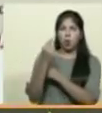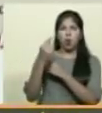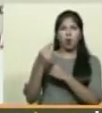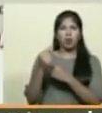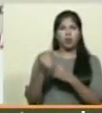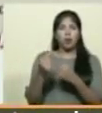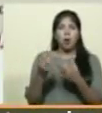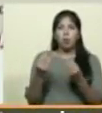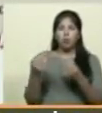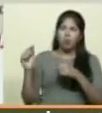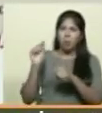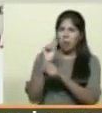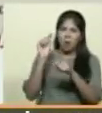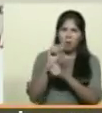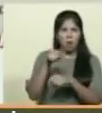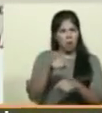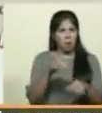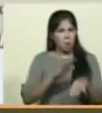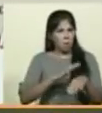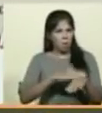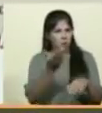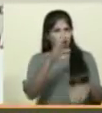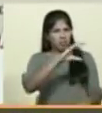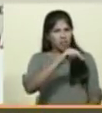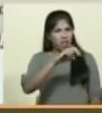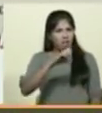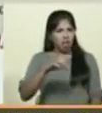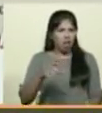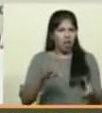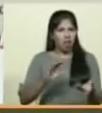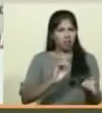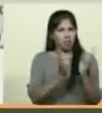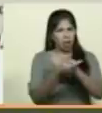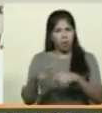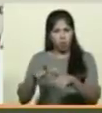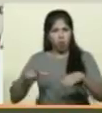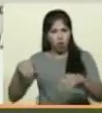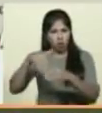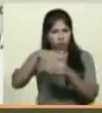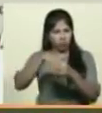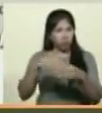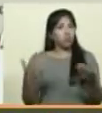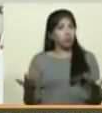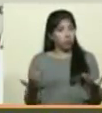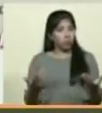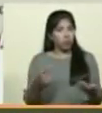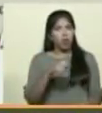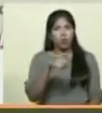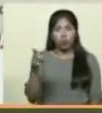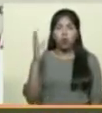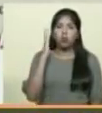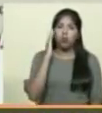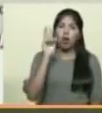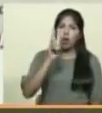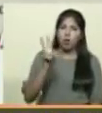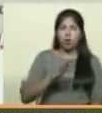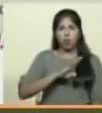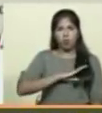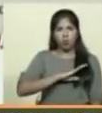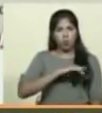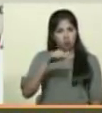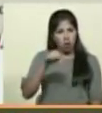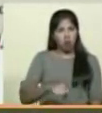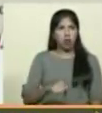de los centros de votación, decisión cuyo origen es harto conocido por las venezolanas y los